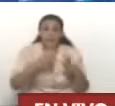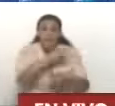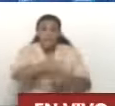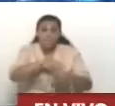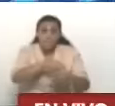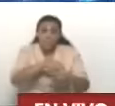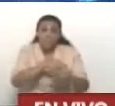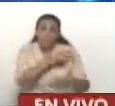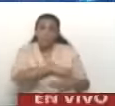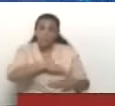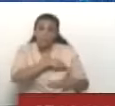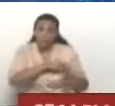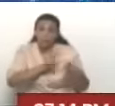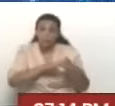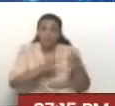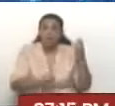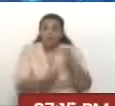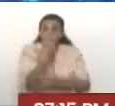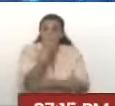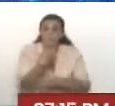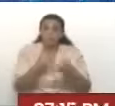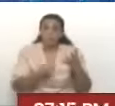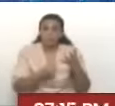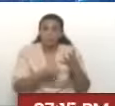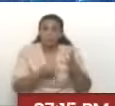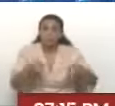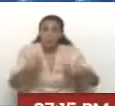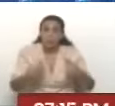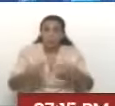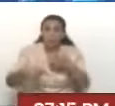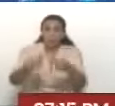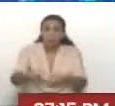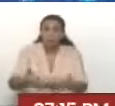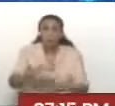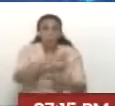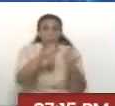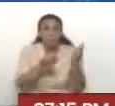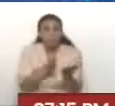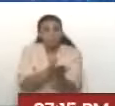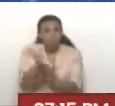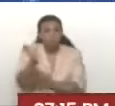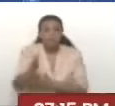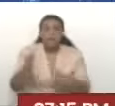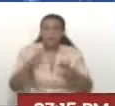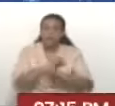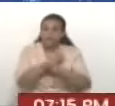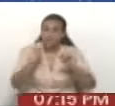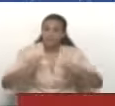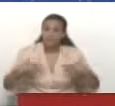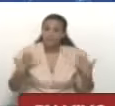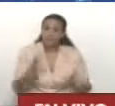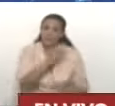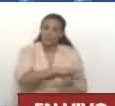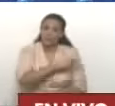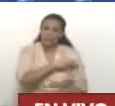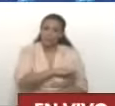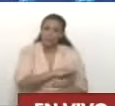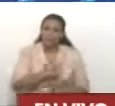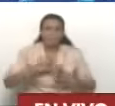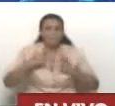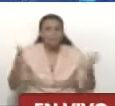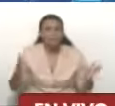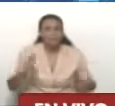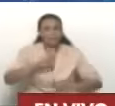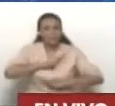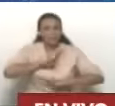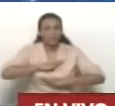misiones y grandes misiones fundacionales y nueva generación, rumbo a la felicidad social, el máximo nivel